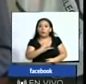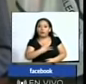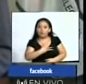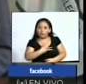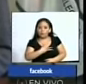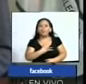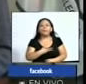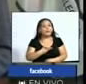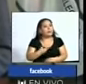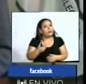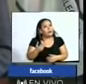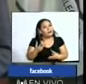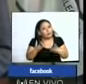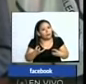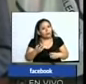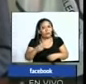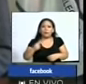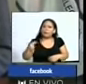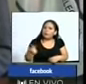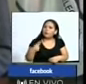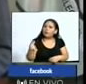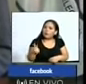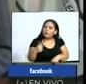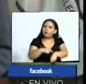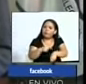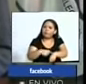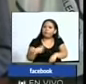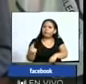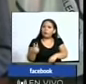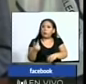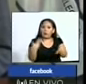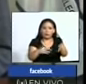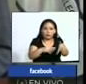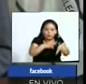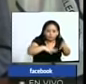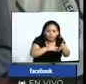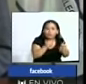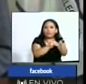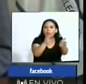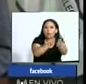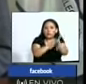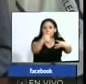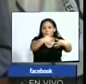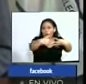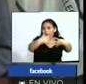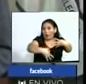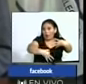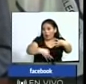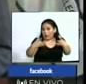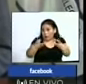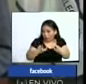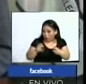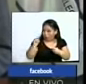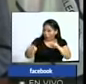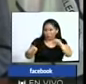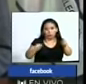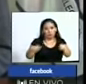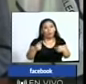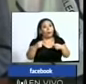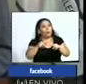a la brevedad posible implementar o establecer las sanciones que la ley establece, pero de acuerdo a